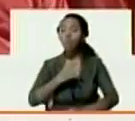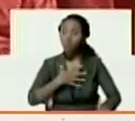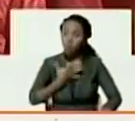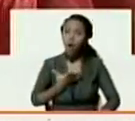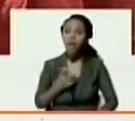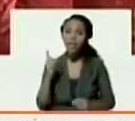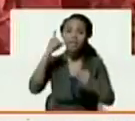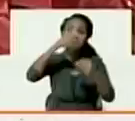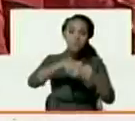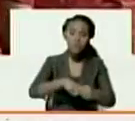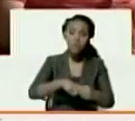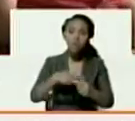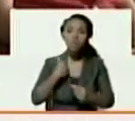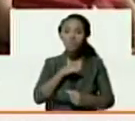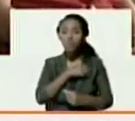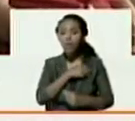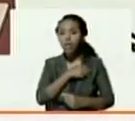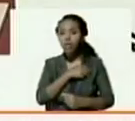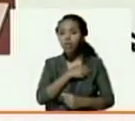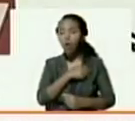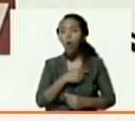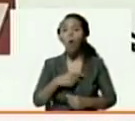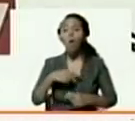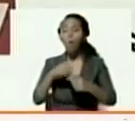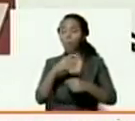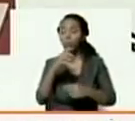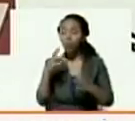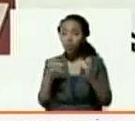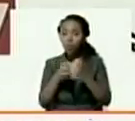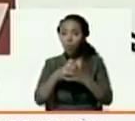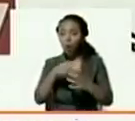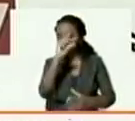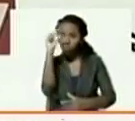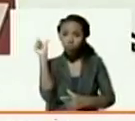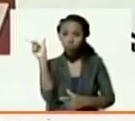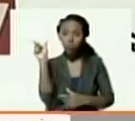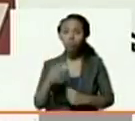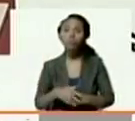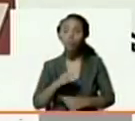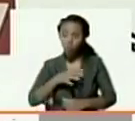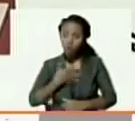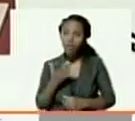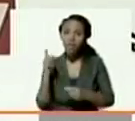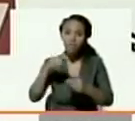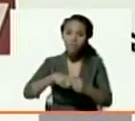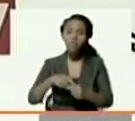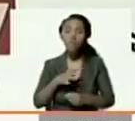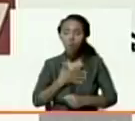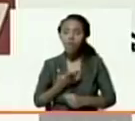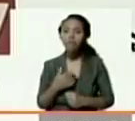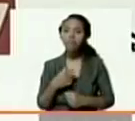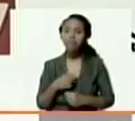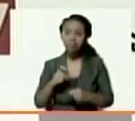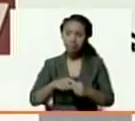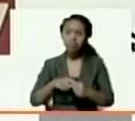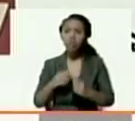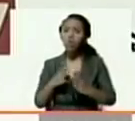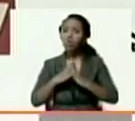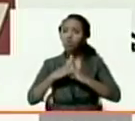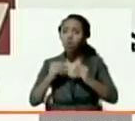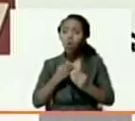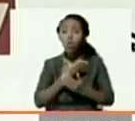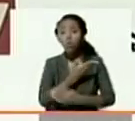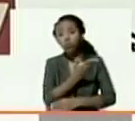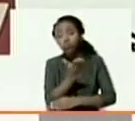de nuestro partido. Cualquier joven. Nos han escrito si pueden inscribirse. Claro, todos aquellos